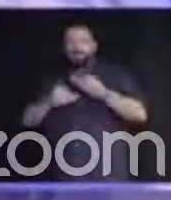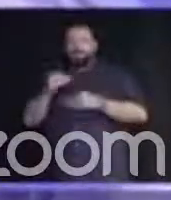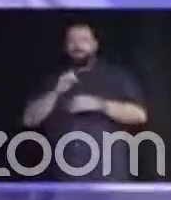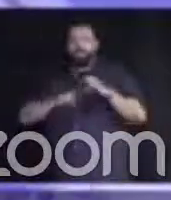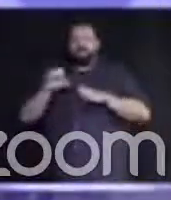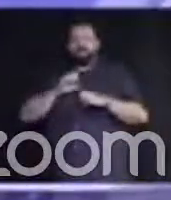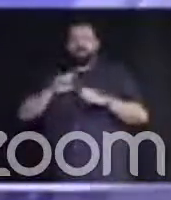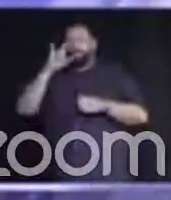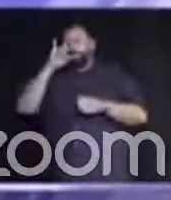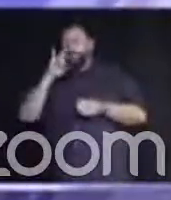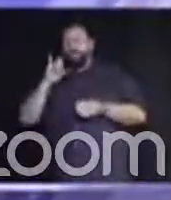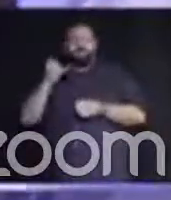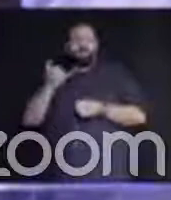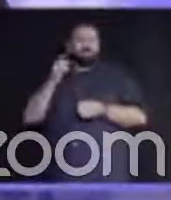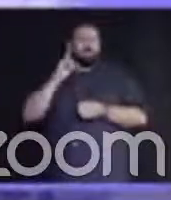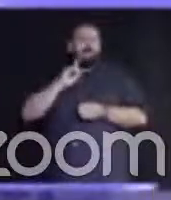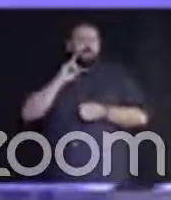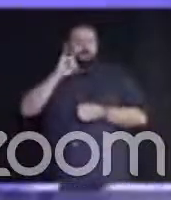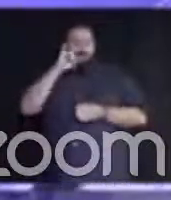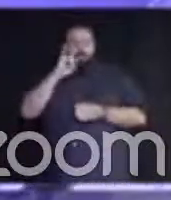acuerdo?